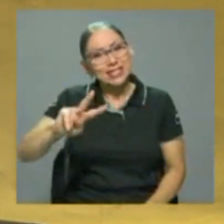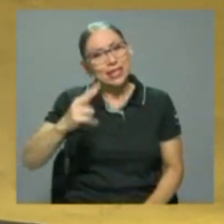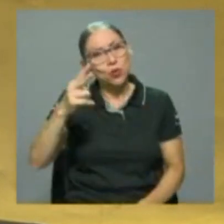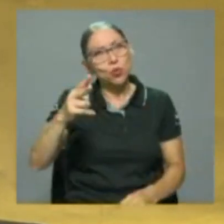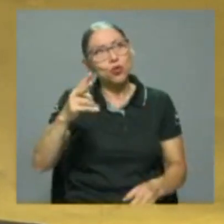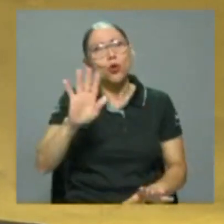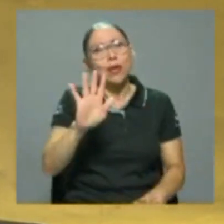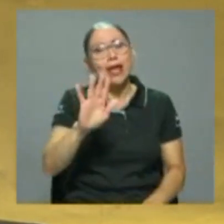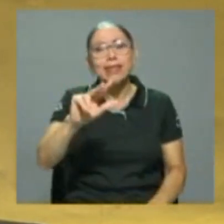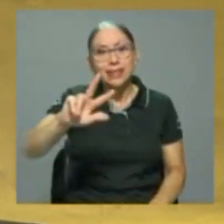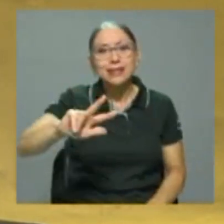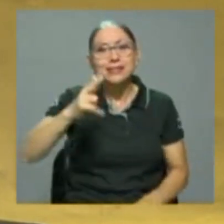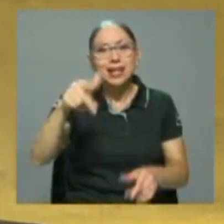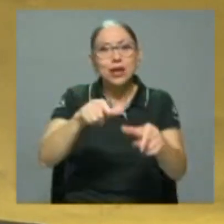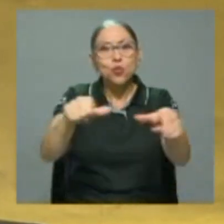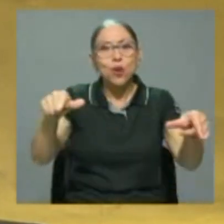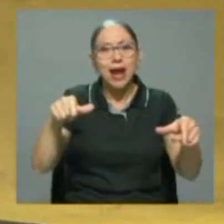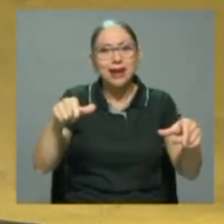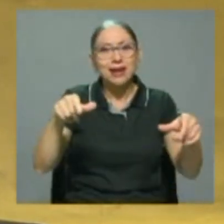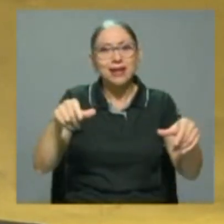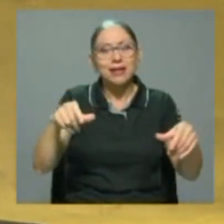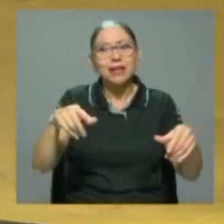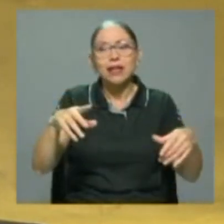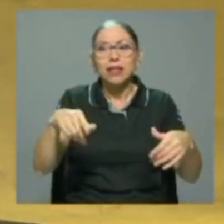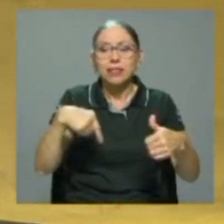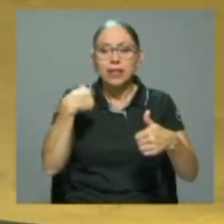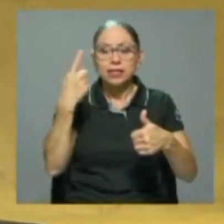bueno, en tercer lugar, después de Uruguay,